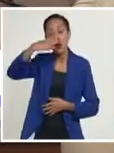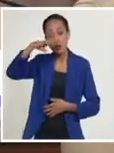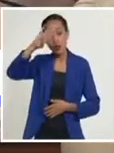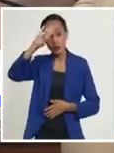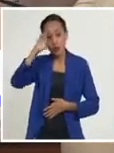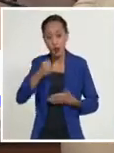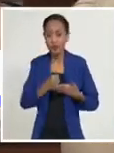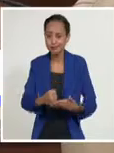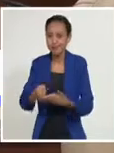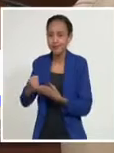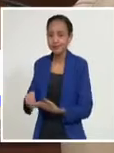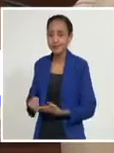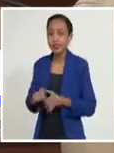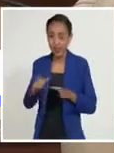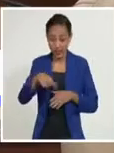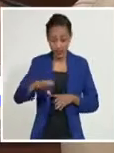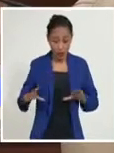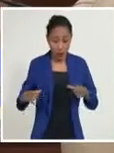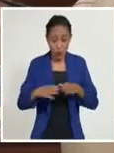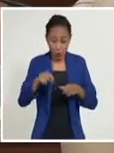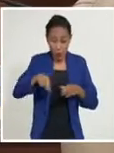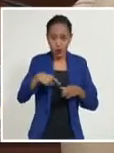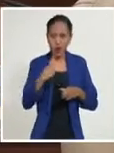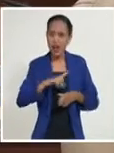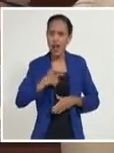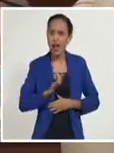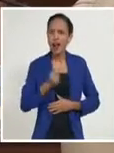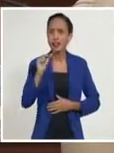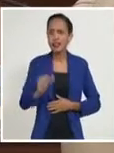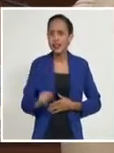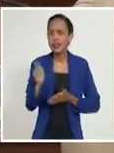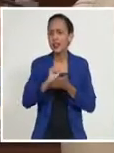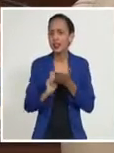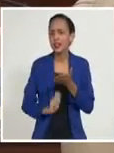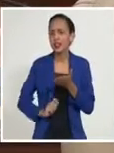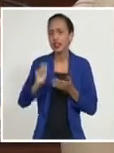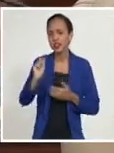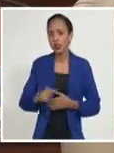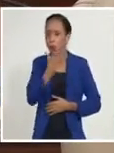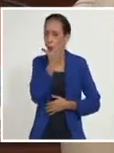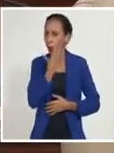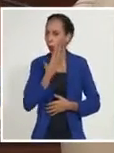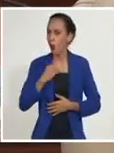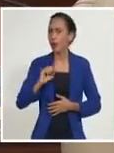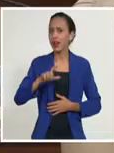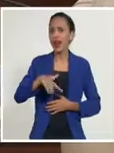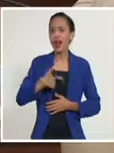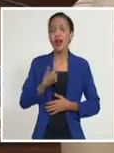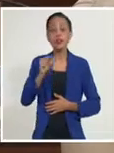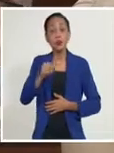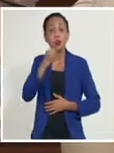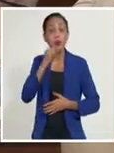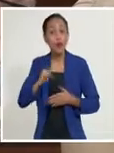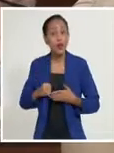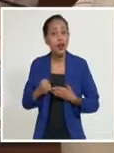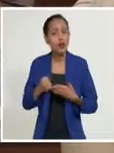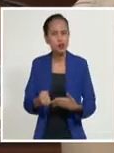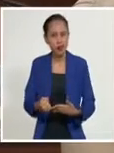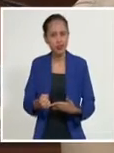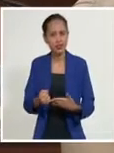este ejército que usted tiene aquí de artistas escritores jóvenes artistas puede contribuir mucho